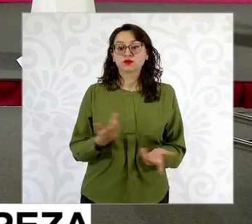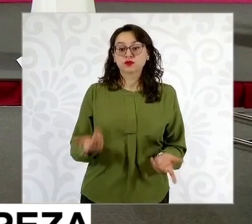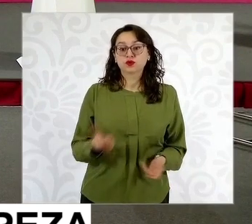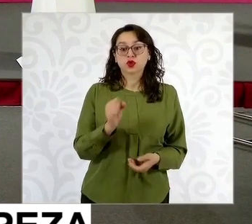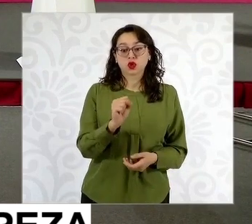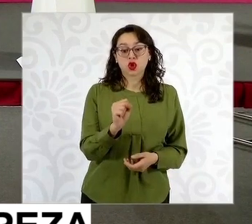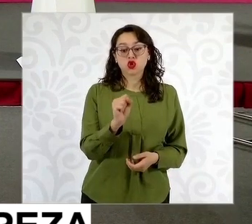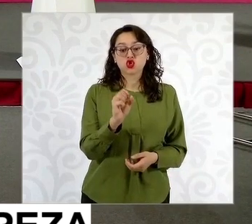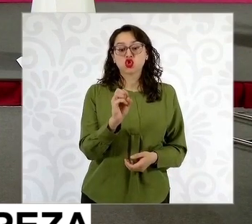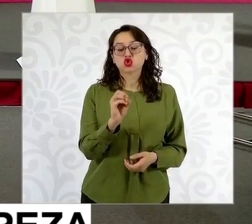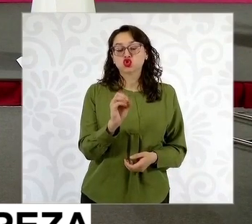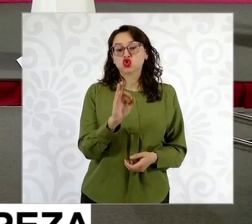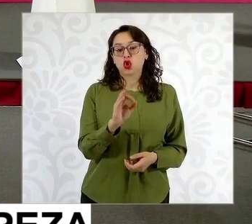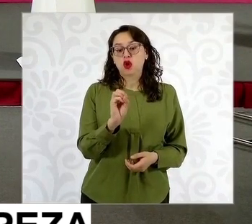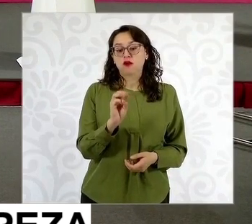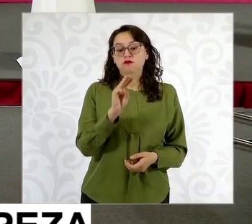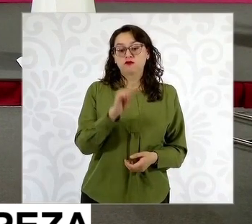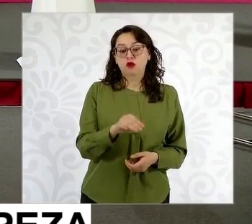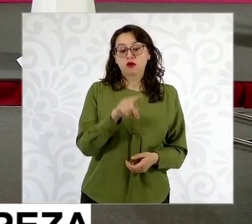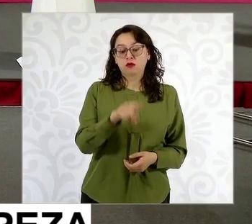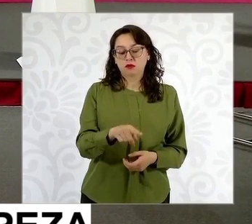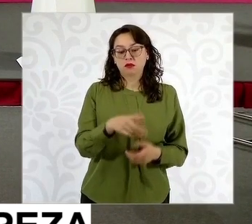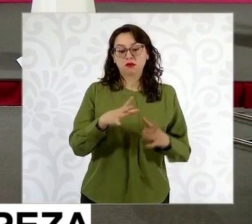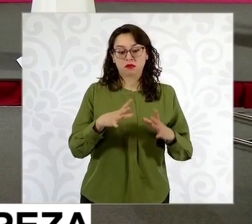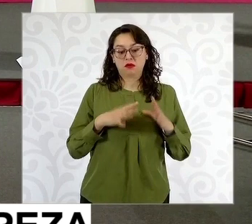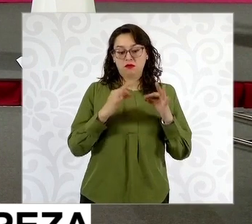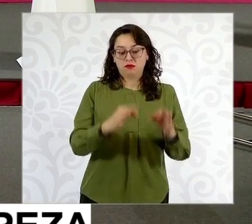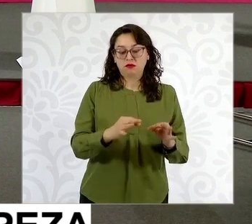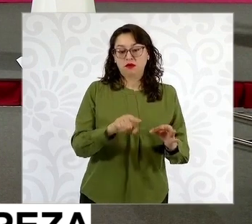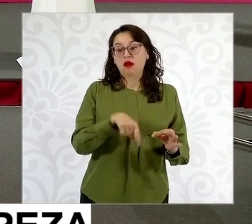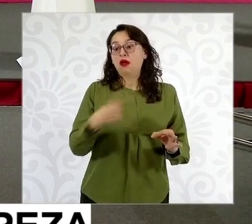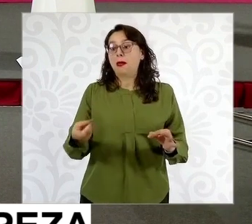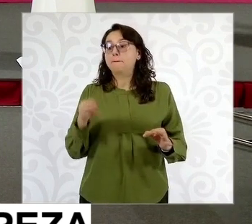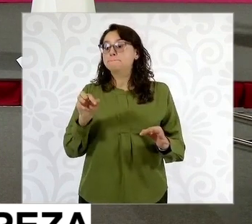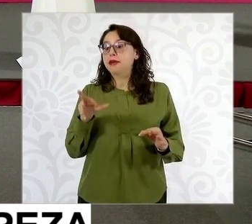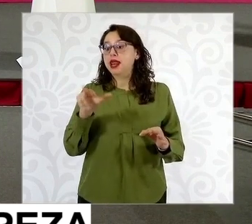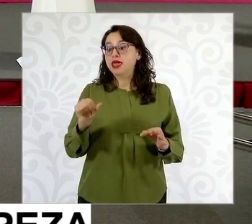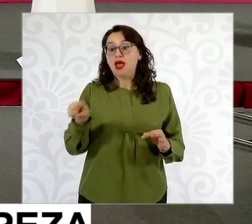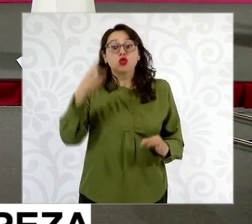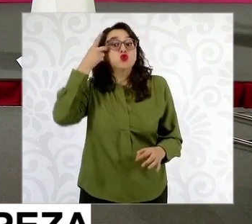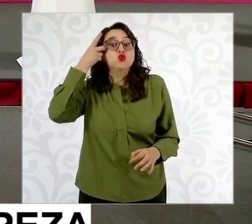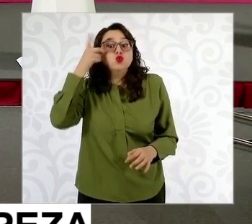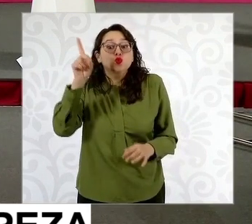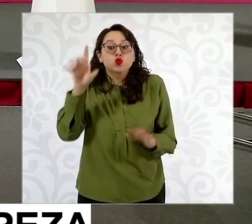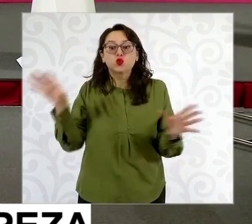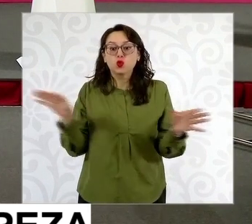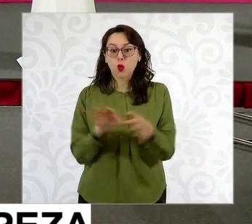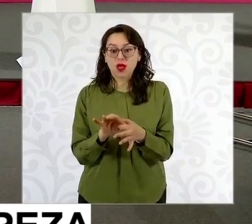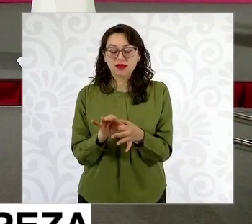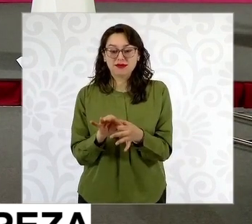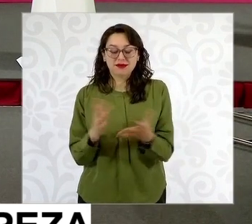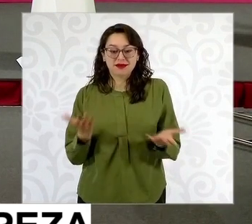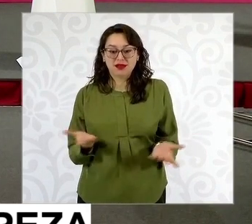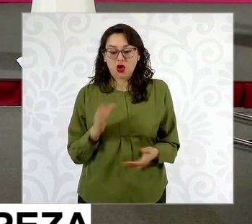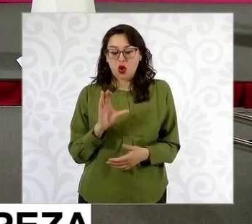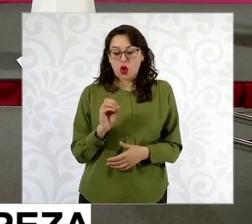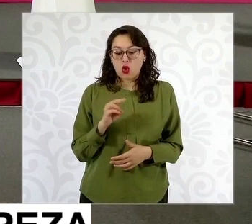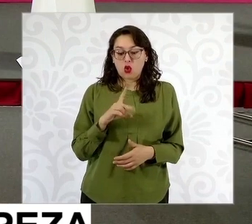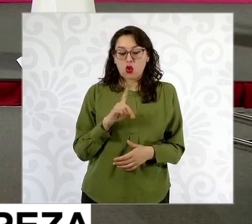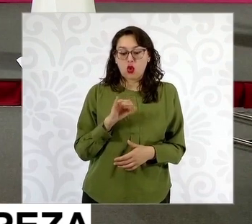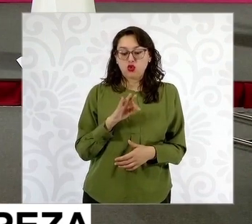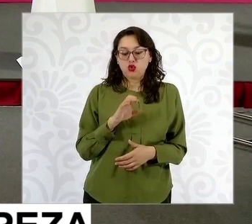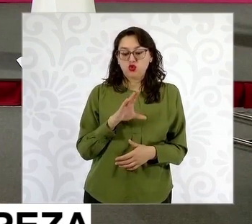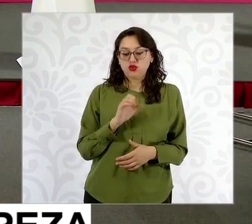del 99% de las acciones y de acuerdo con la Conducef, actualmente trae un